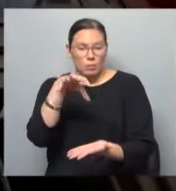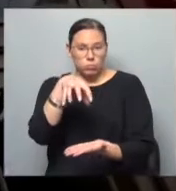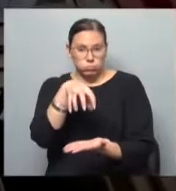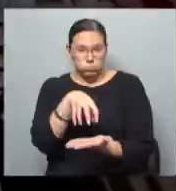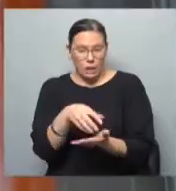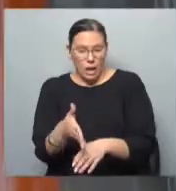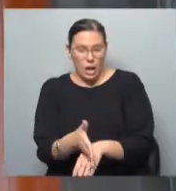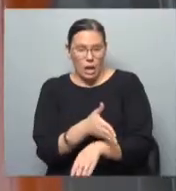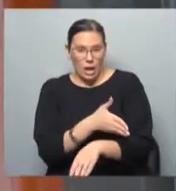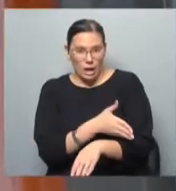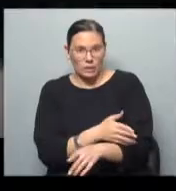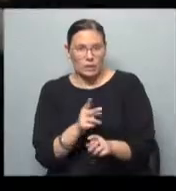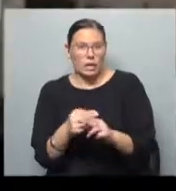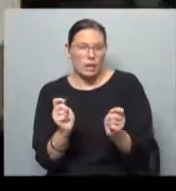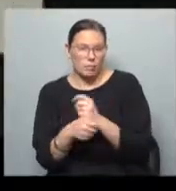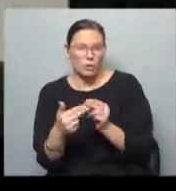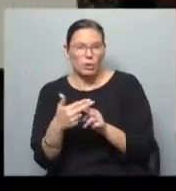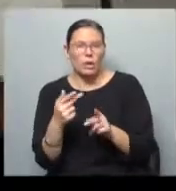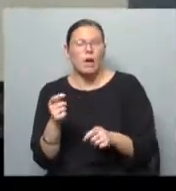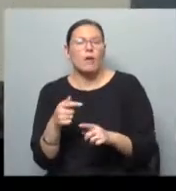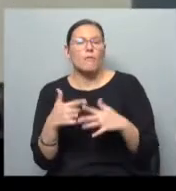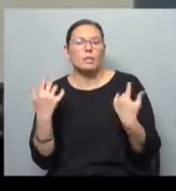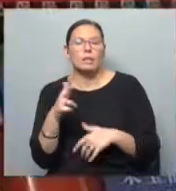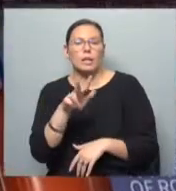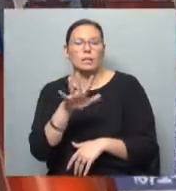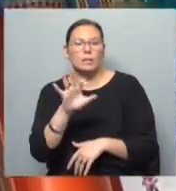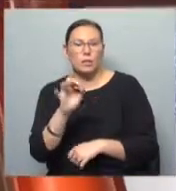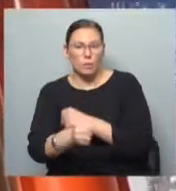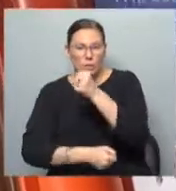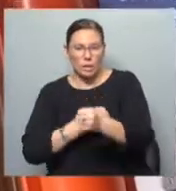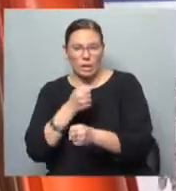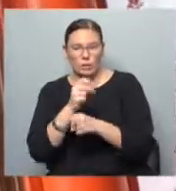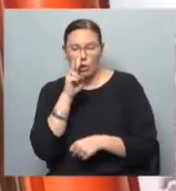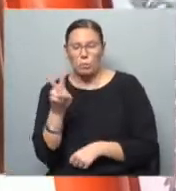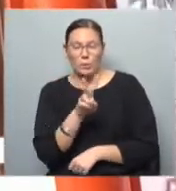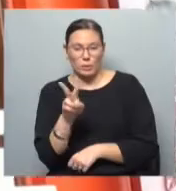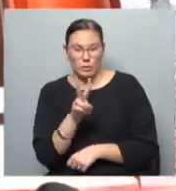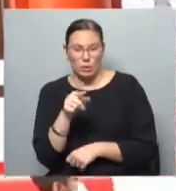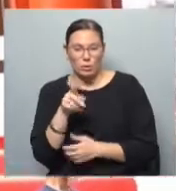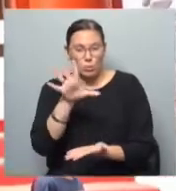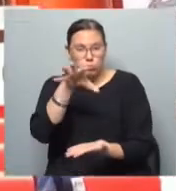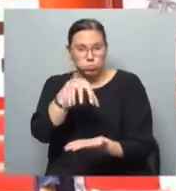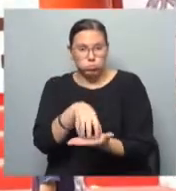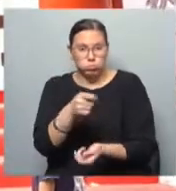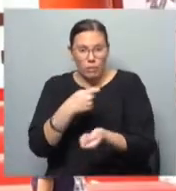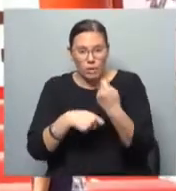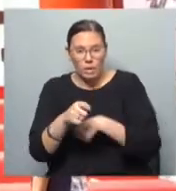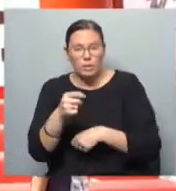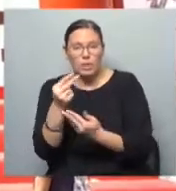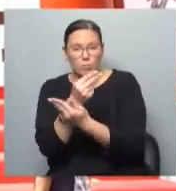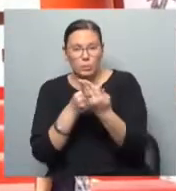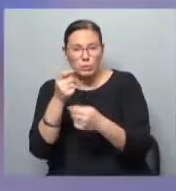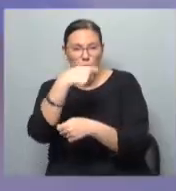Rompaochai, antes Songchuchai, celebra sus 350 años en este 2022. Es una galería que comercializa pintura y